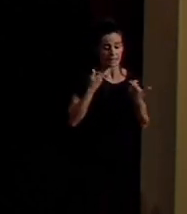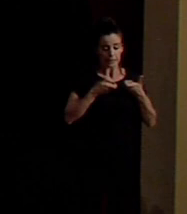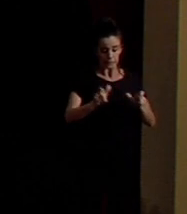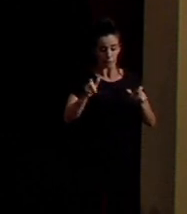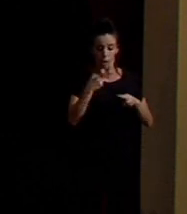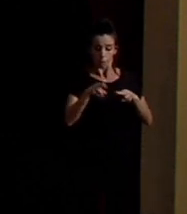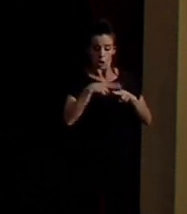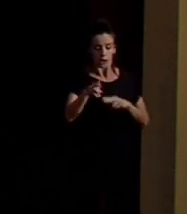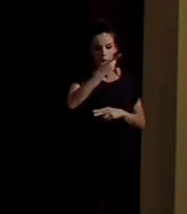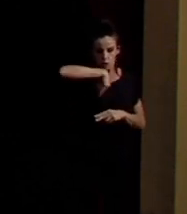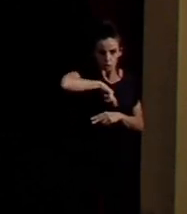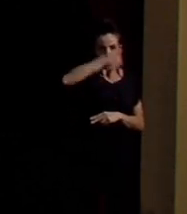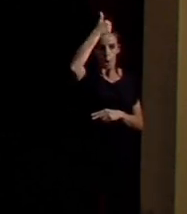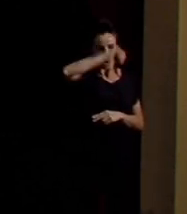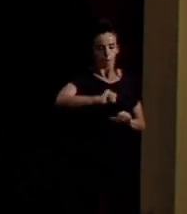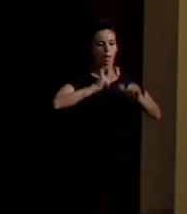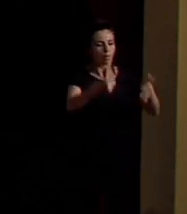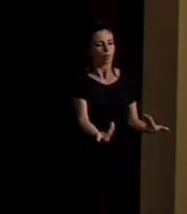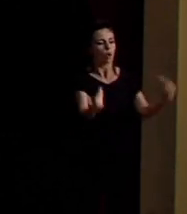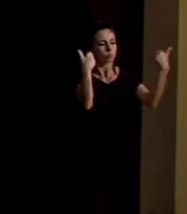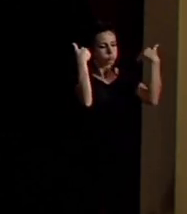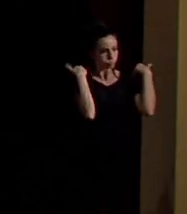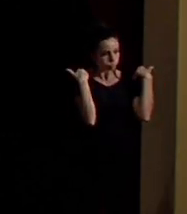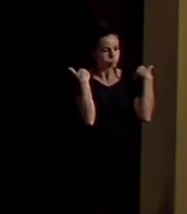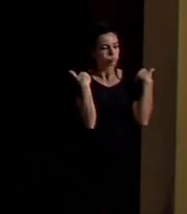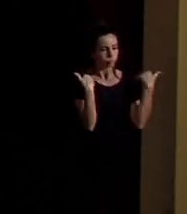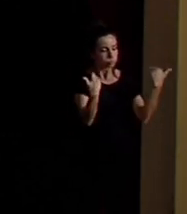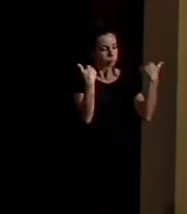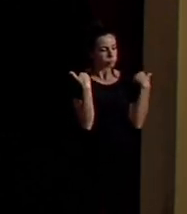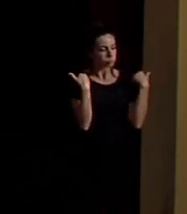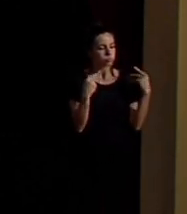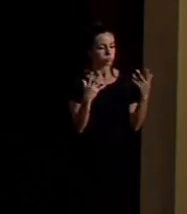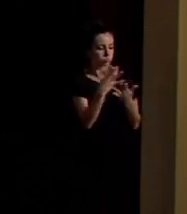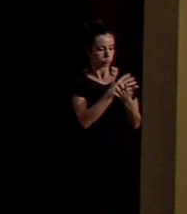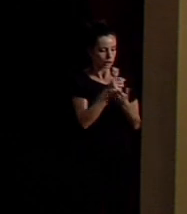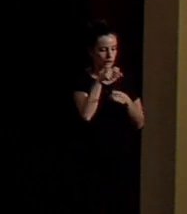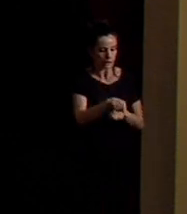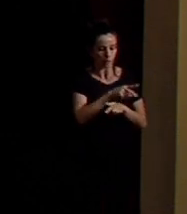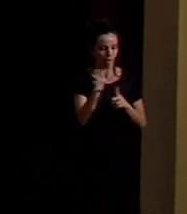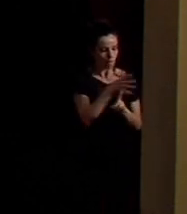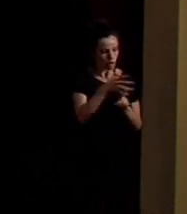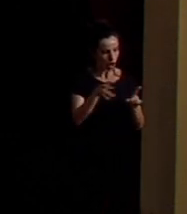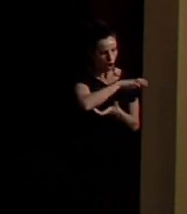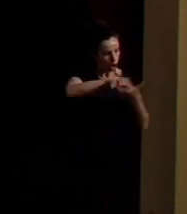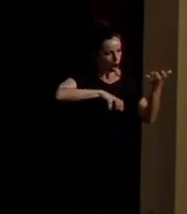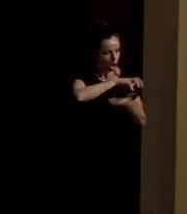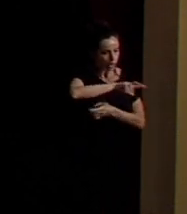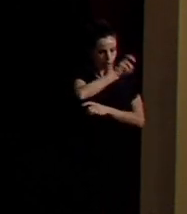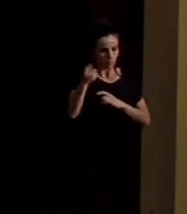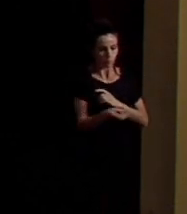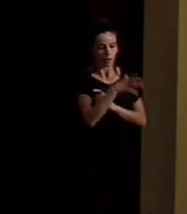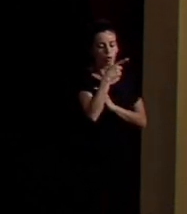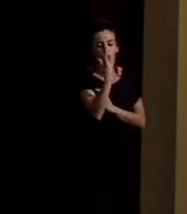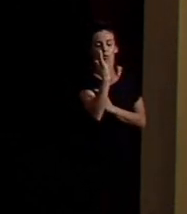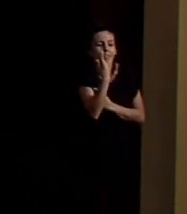los hombres empecemos a asumir las responsabilidades con respecto a todo este tipo de violencia, porque uno